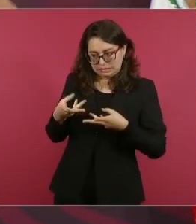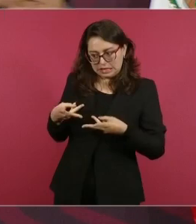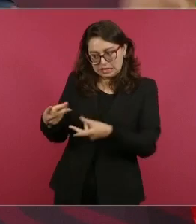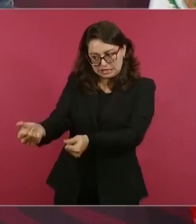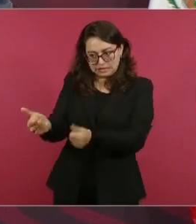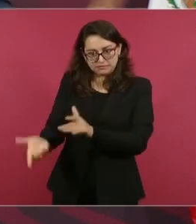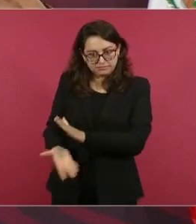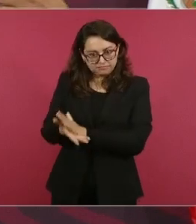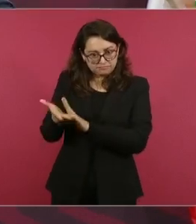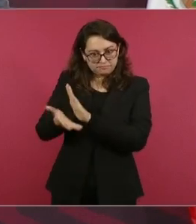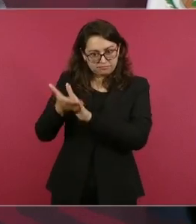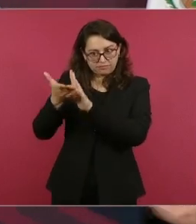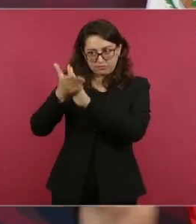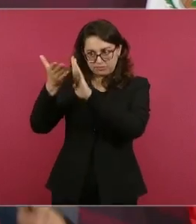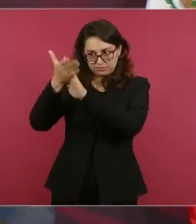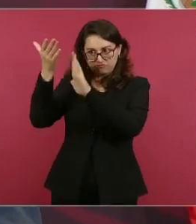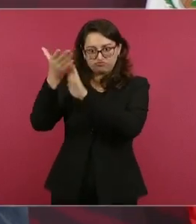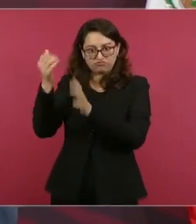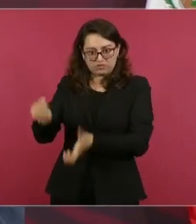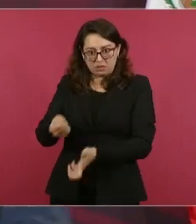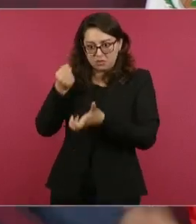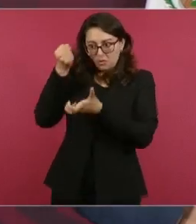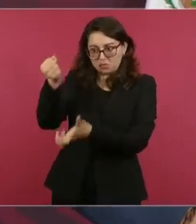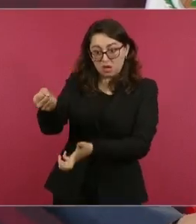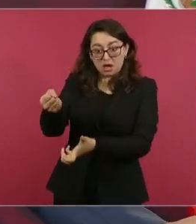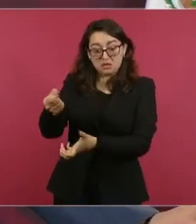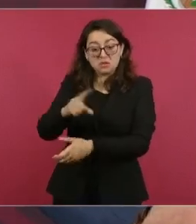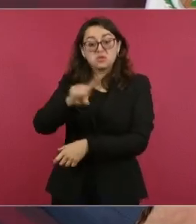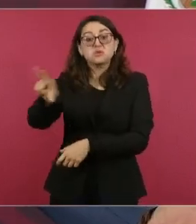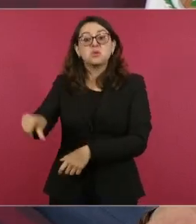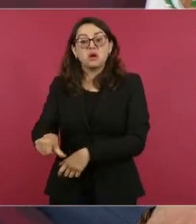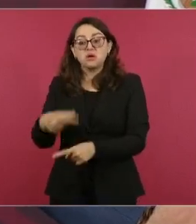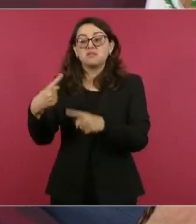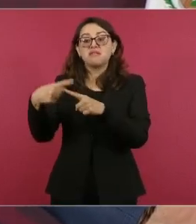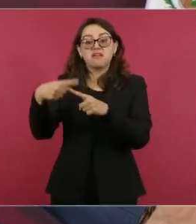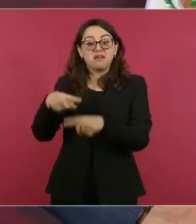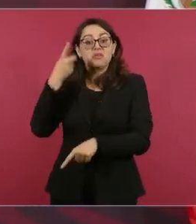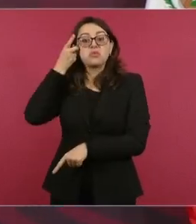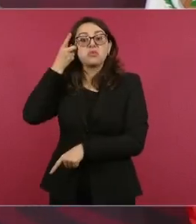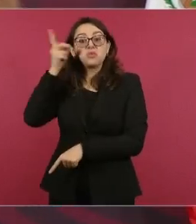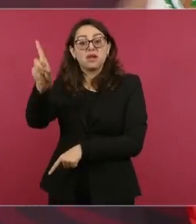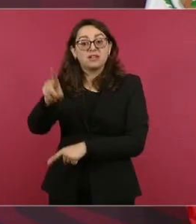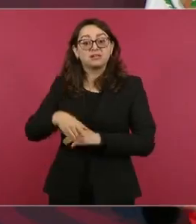Fue dinero del presupuesto, dinero de todos. Y ya no